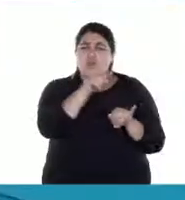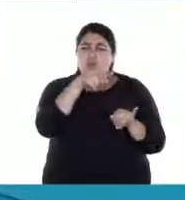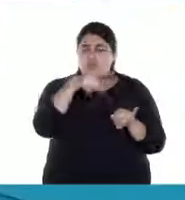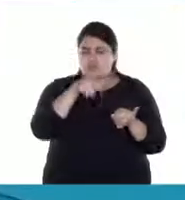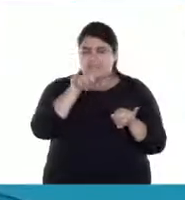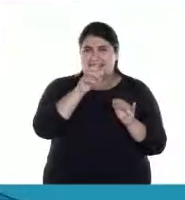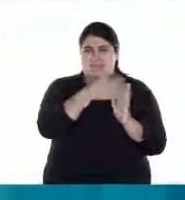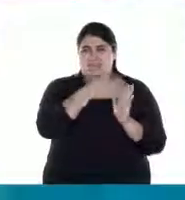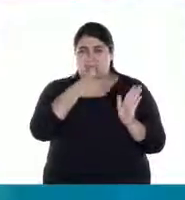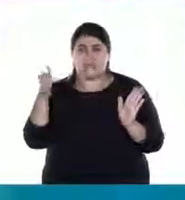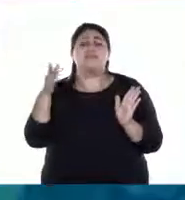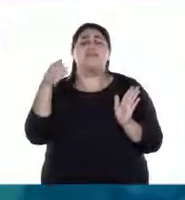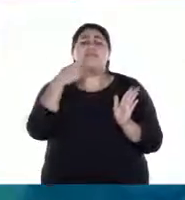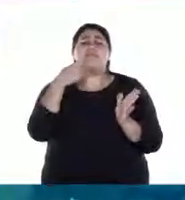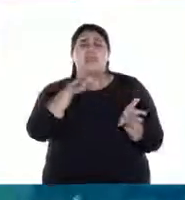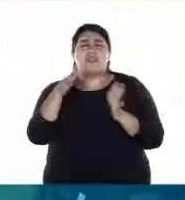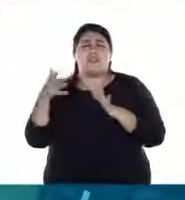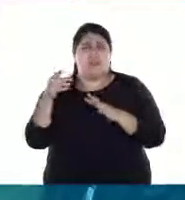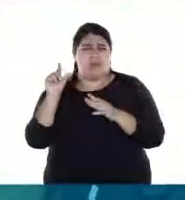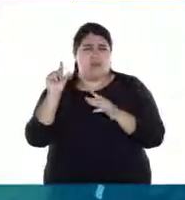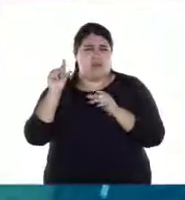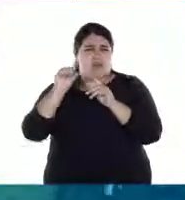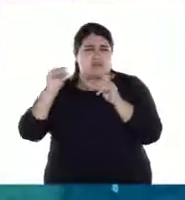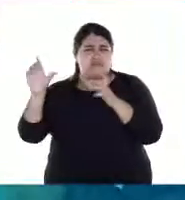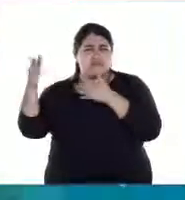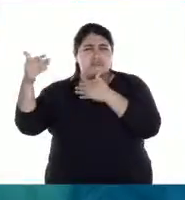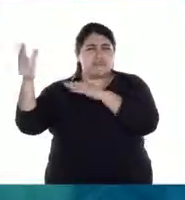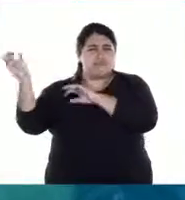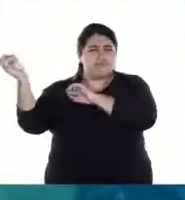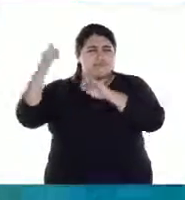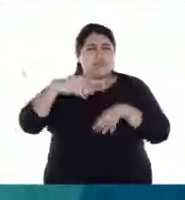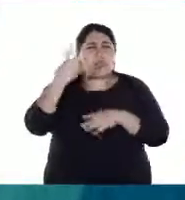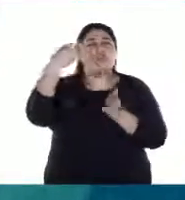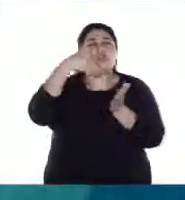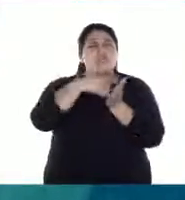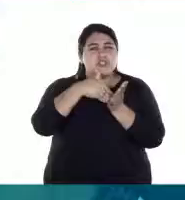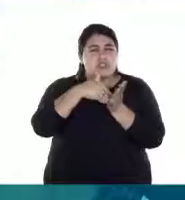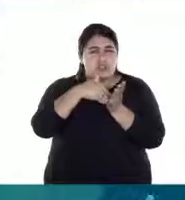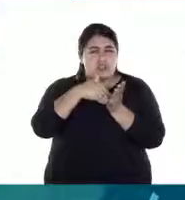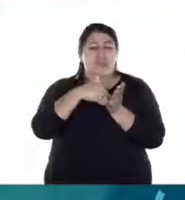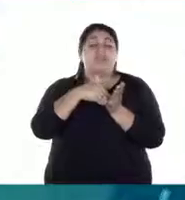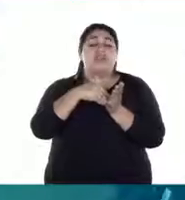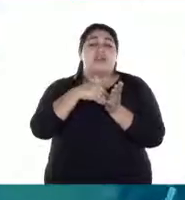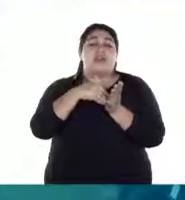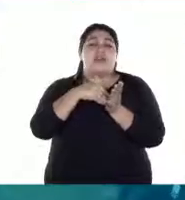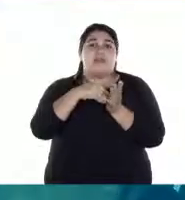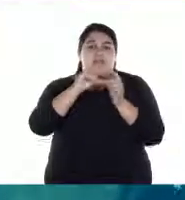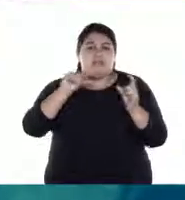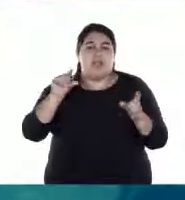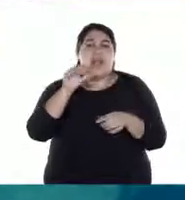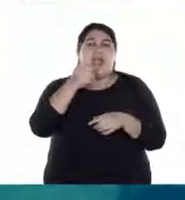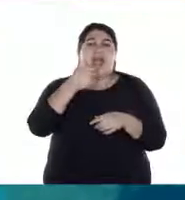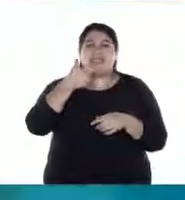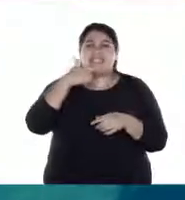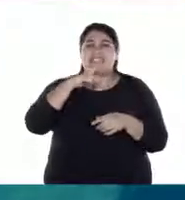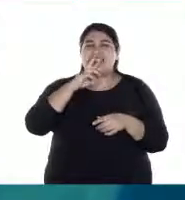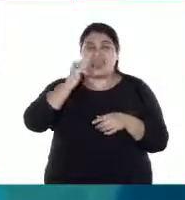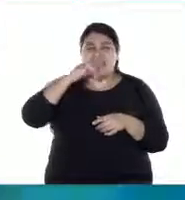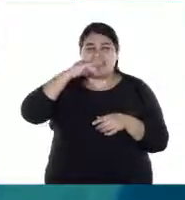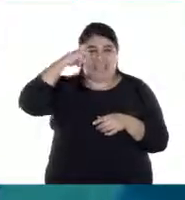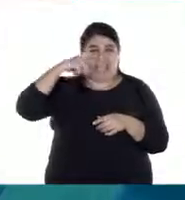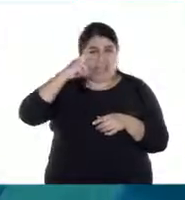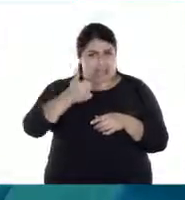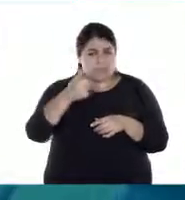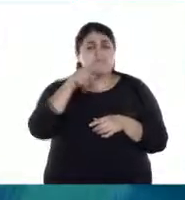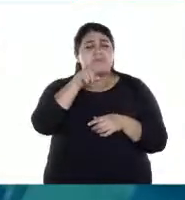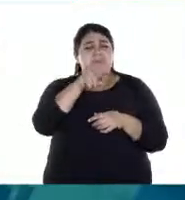mes llegarán al país alrededor de 4 millones de dosis de la vacuna AstraZeneca. Ese lote de vacunas forma parte, hay